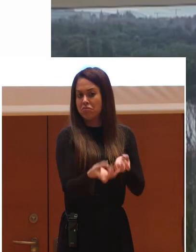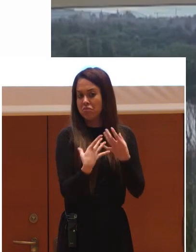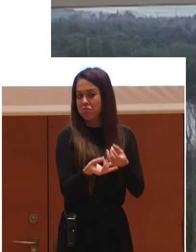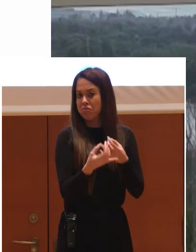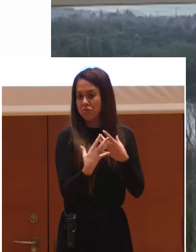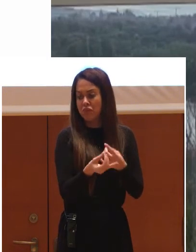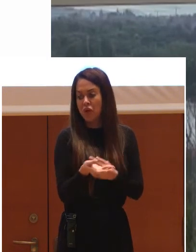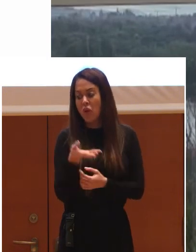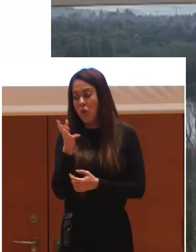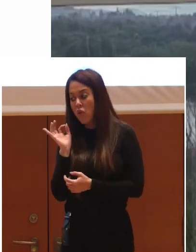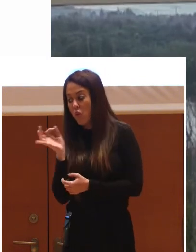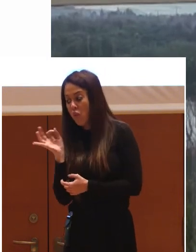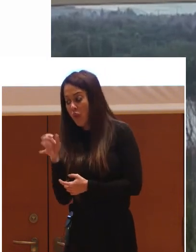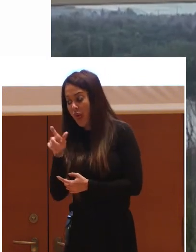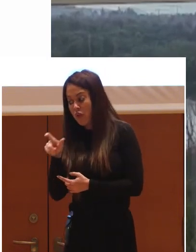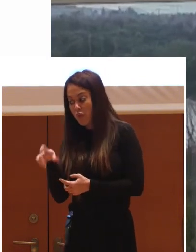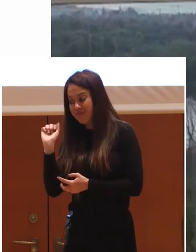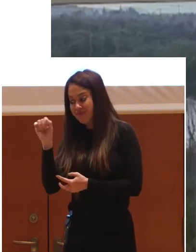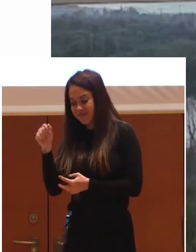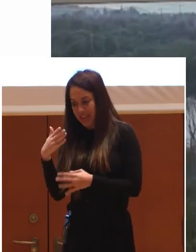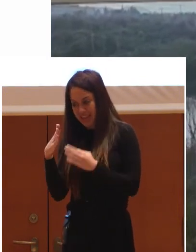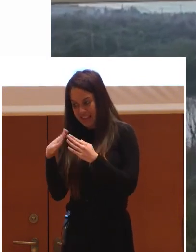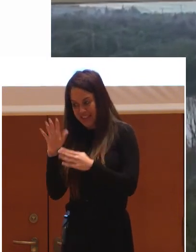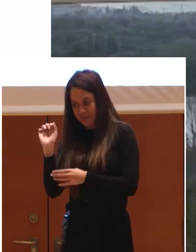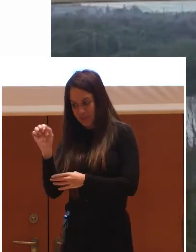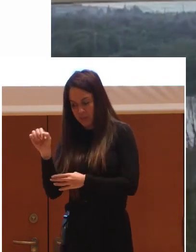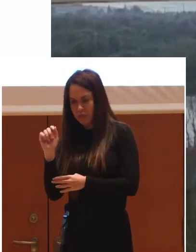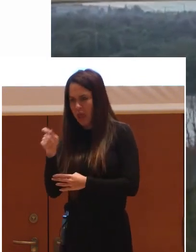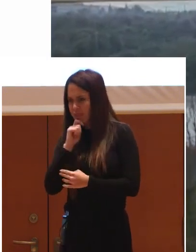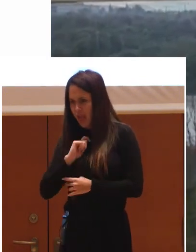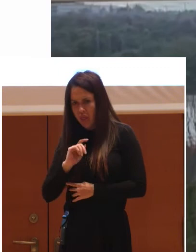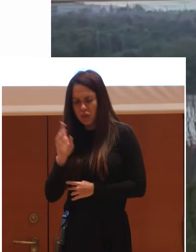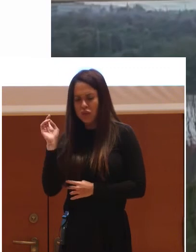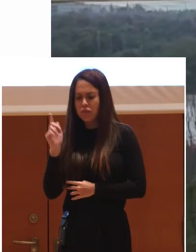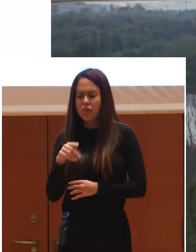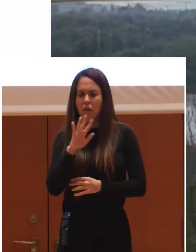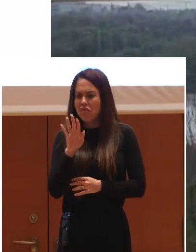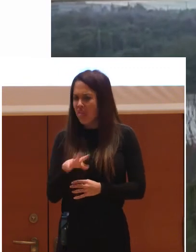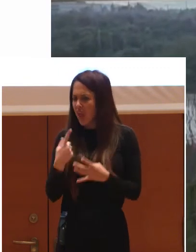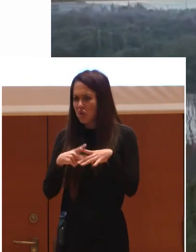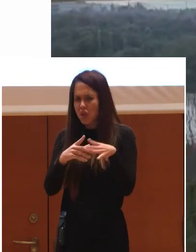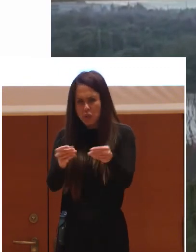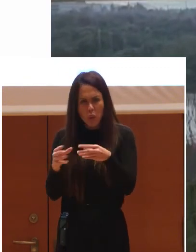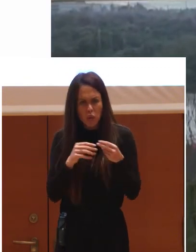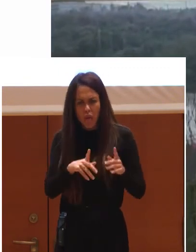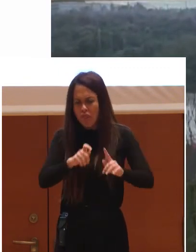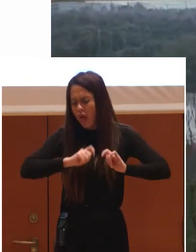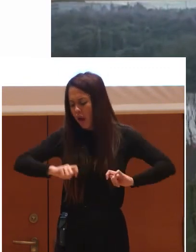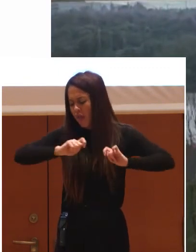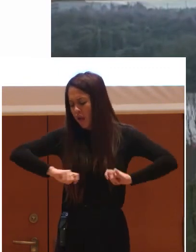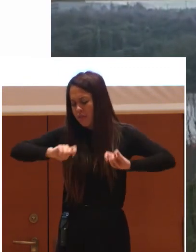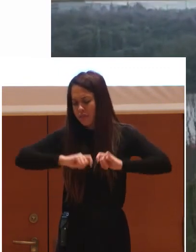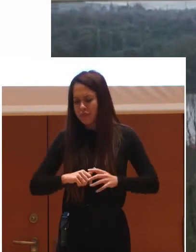nos han dado también de que cuidado con la con la gente que nos llegue a casa nos han